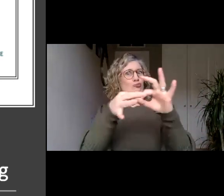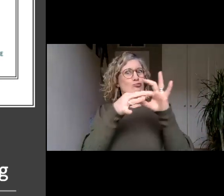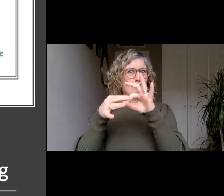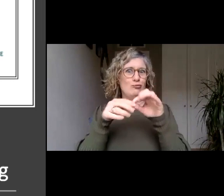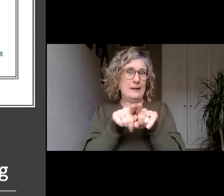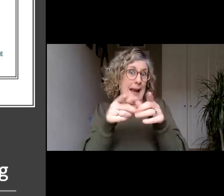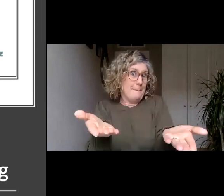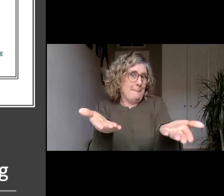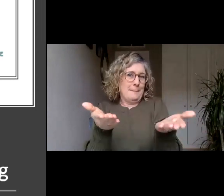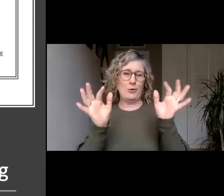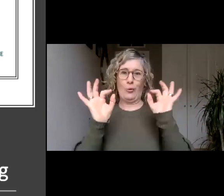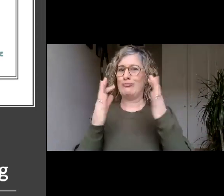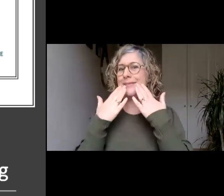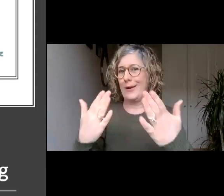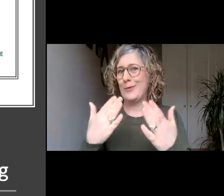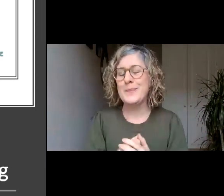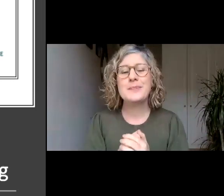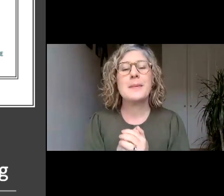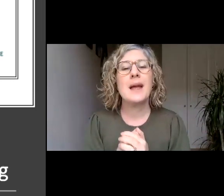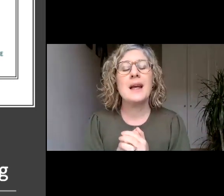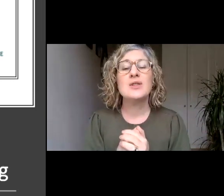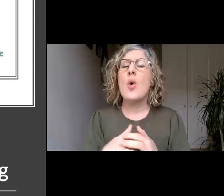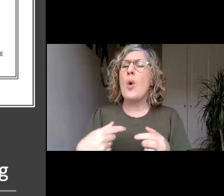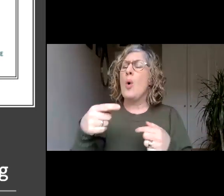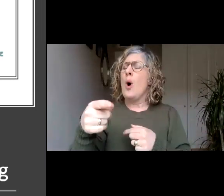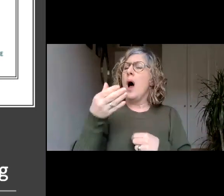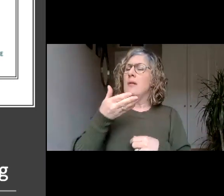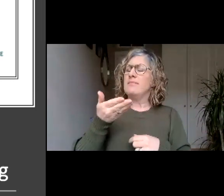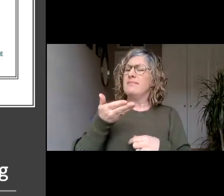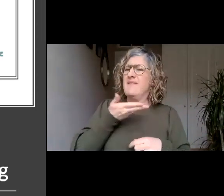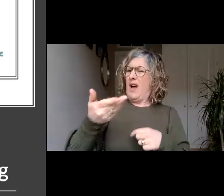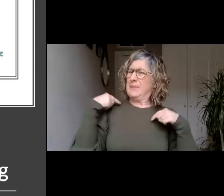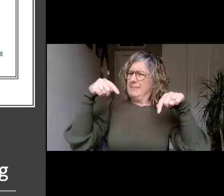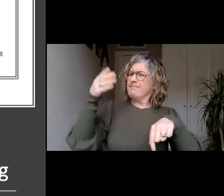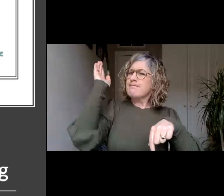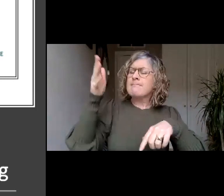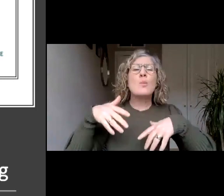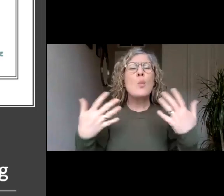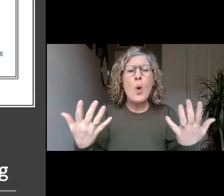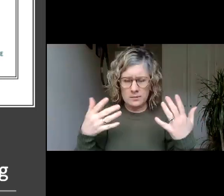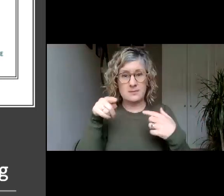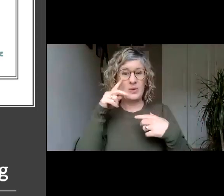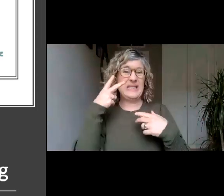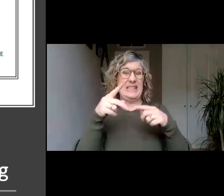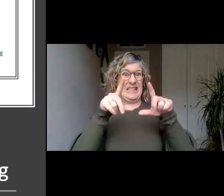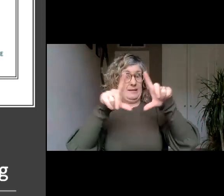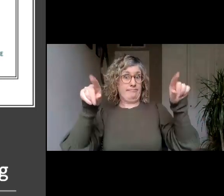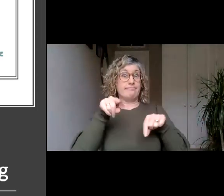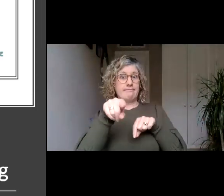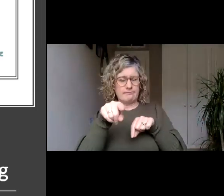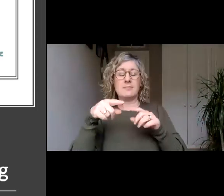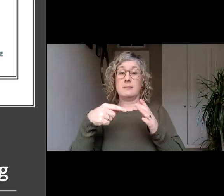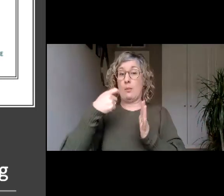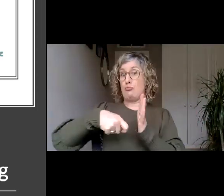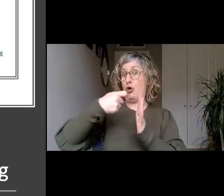Tenemos que fomentar más interacción. Ahora vemos cómo ha funcionado la cooperación que se conjuga